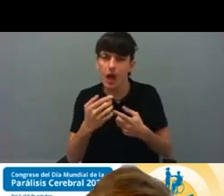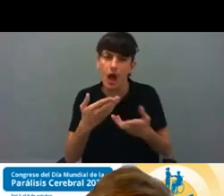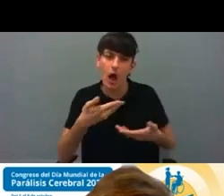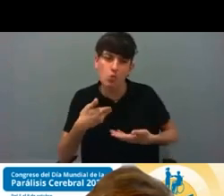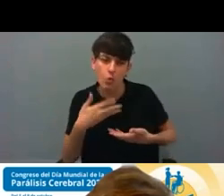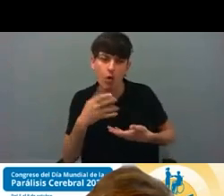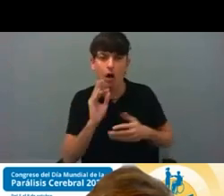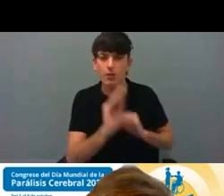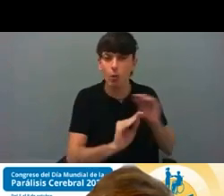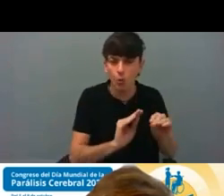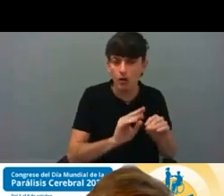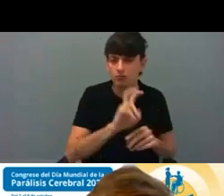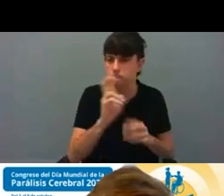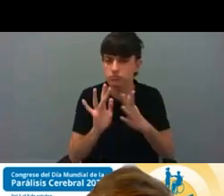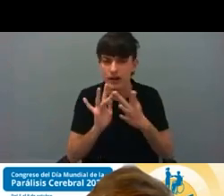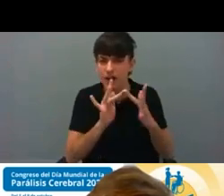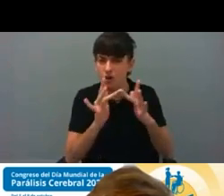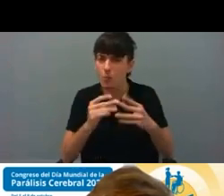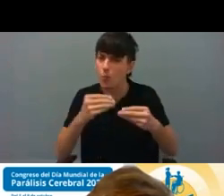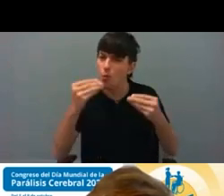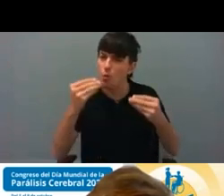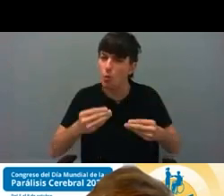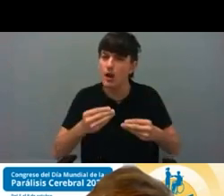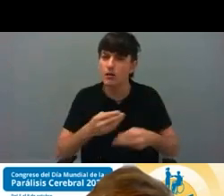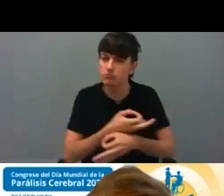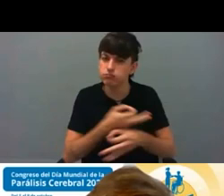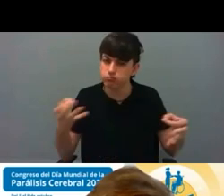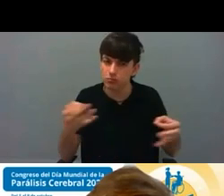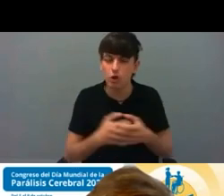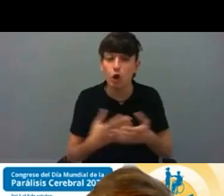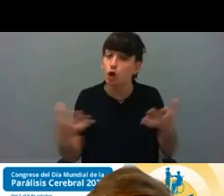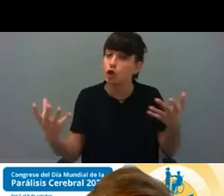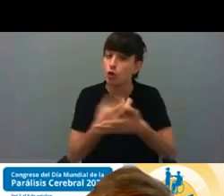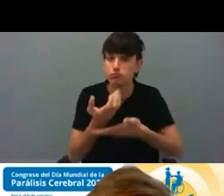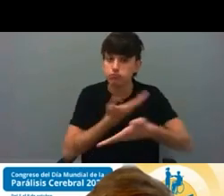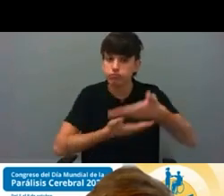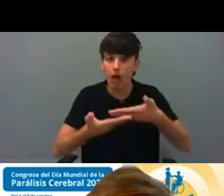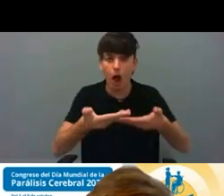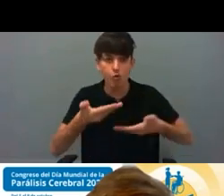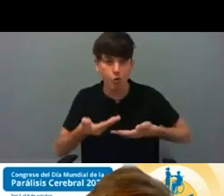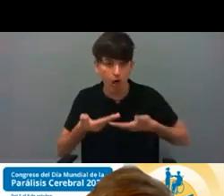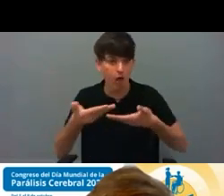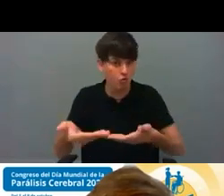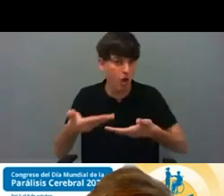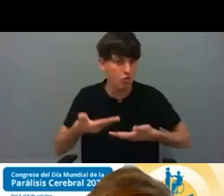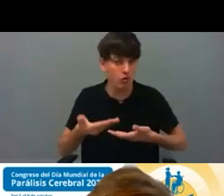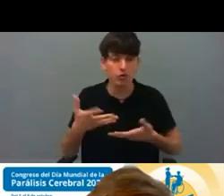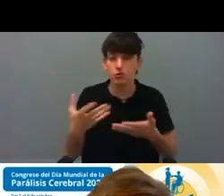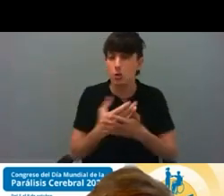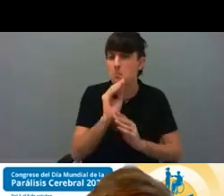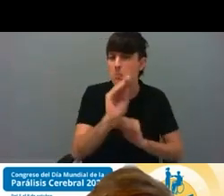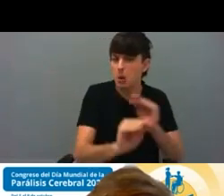que es una relación tan buena que todos nos ayudamos a todos y todos nos preguntamos a